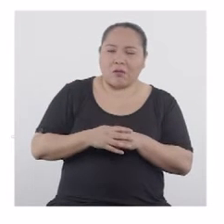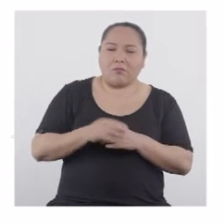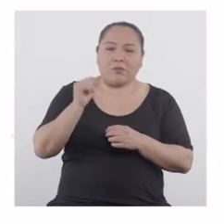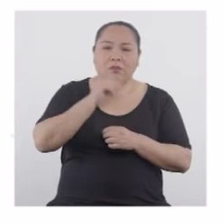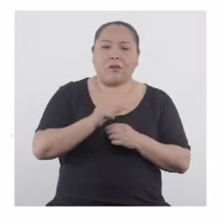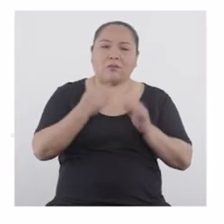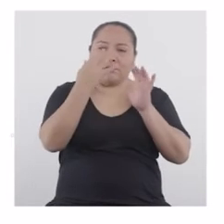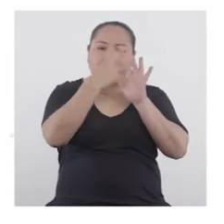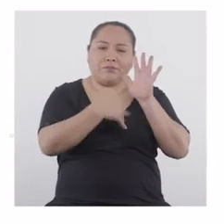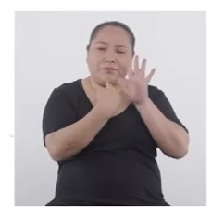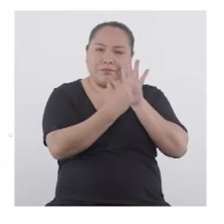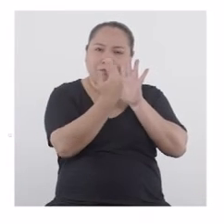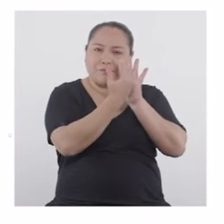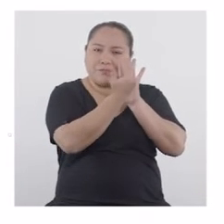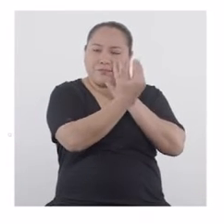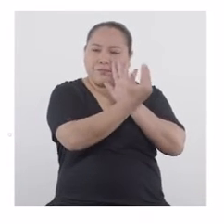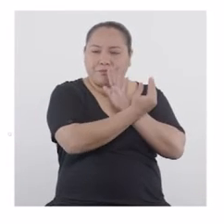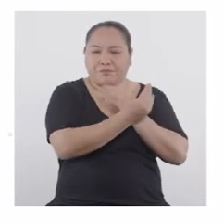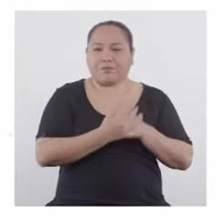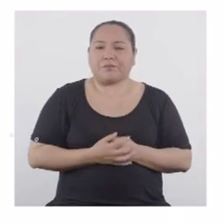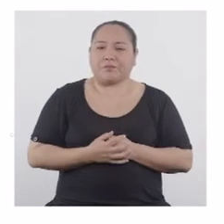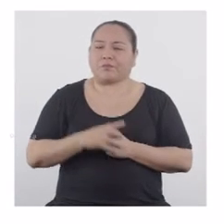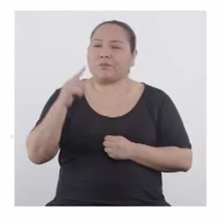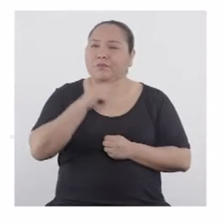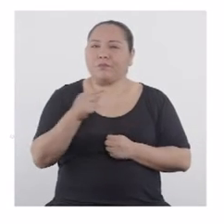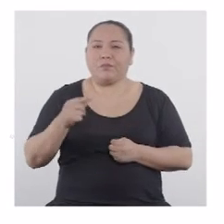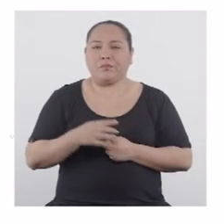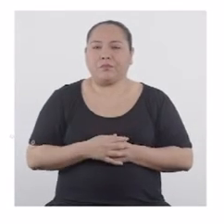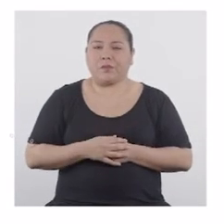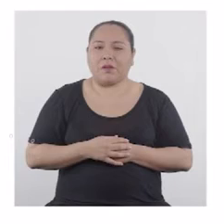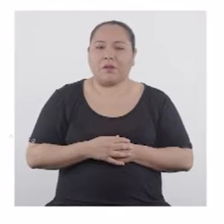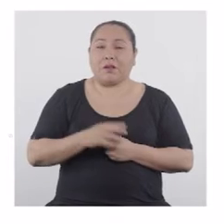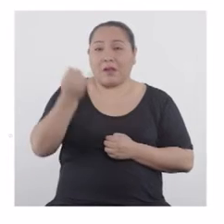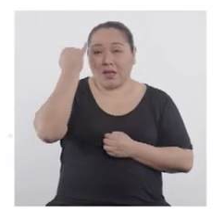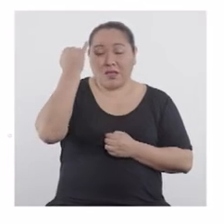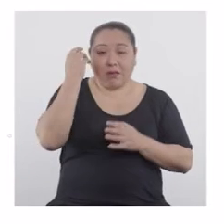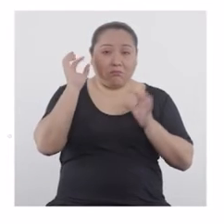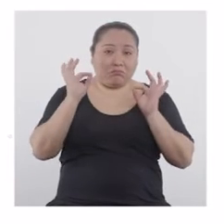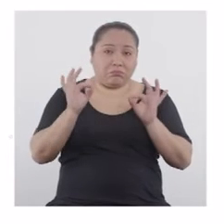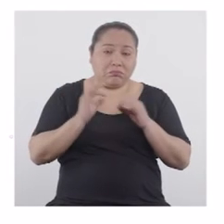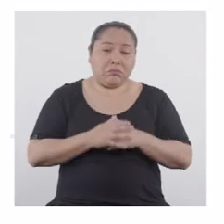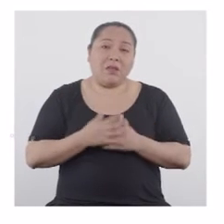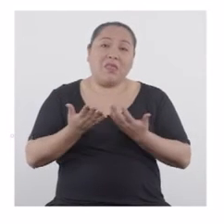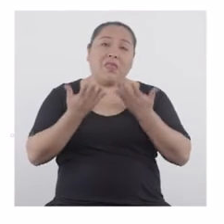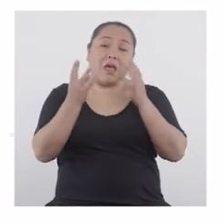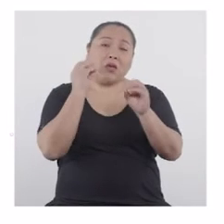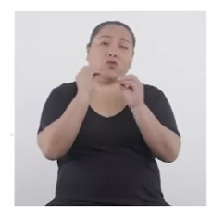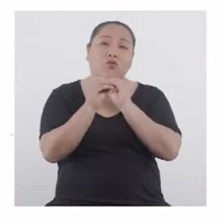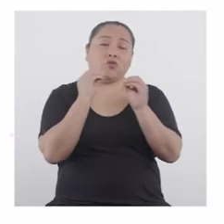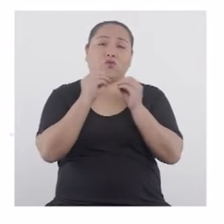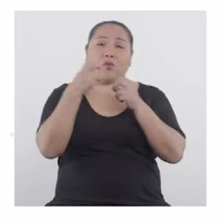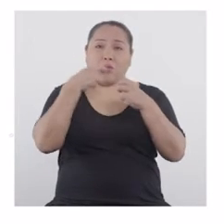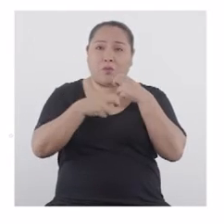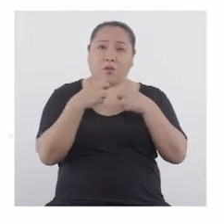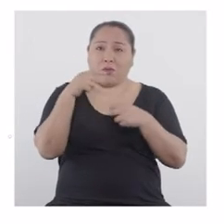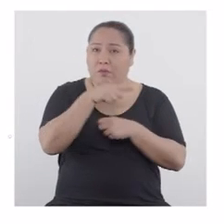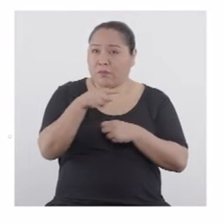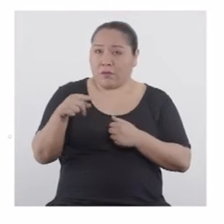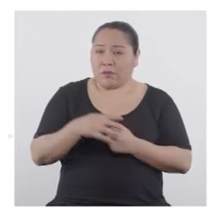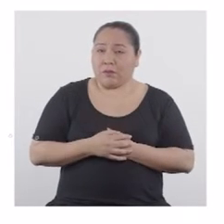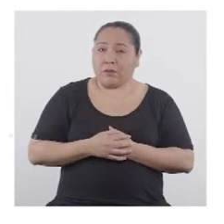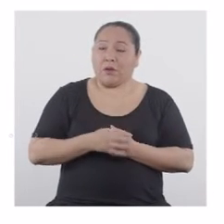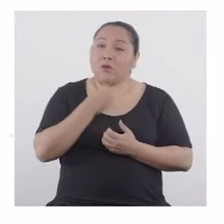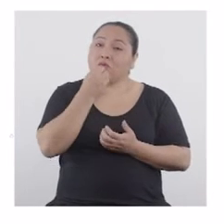la columna de criterios tenemos lo siguiente. Si la idea es original, si brinda solución al problema